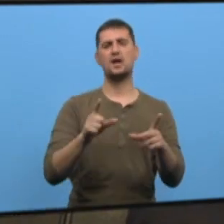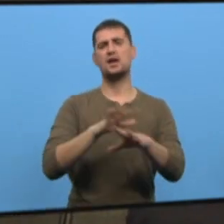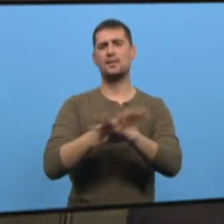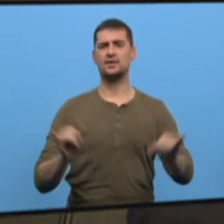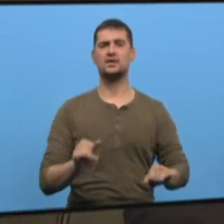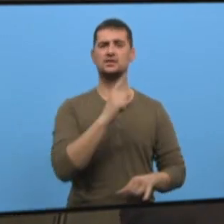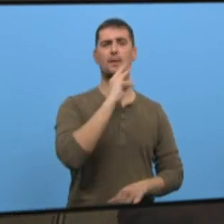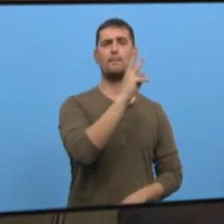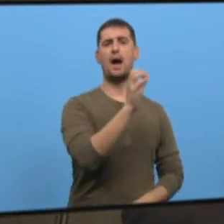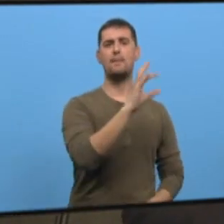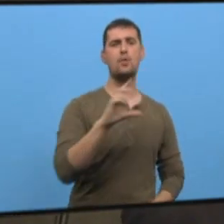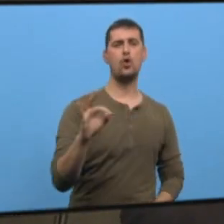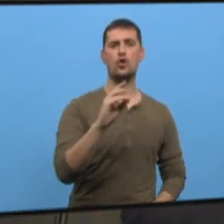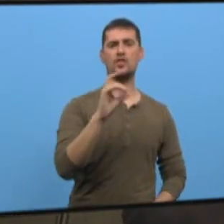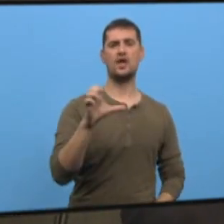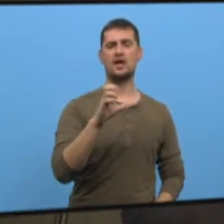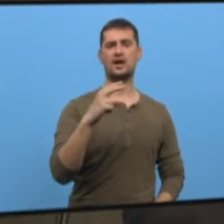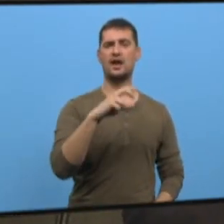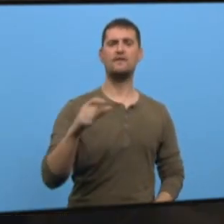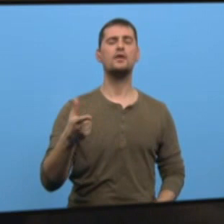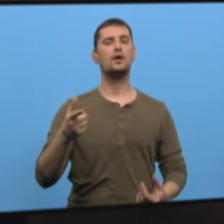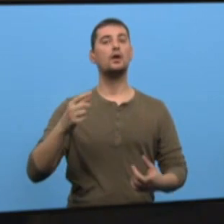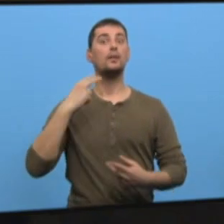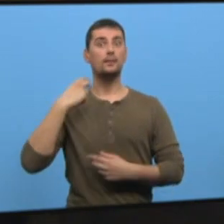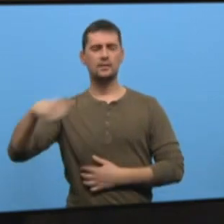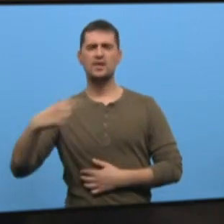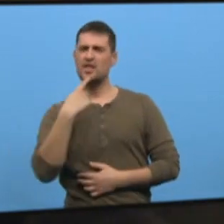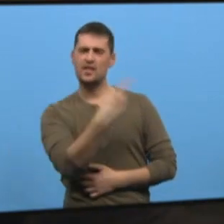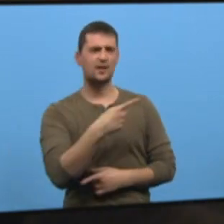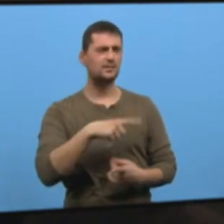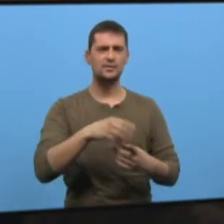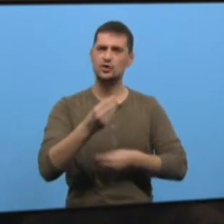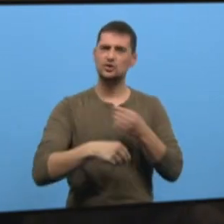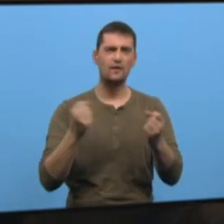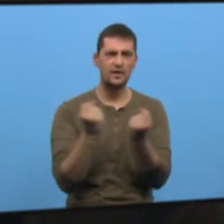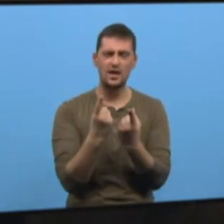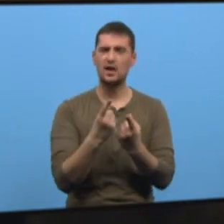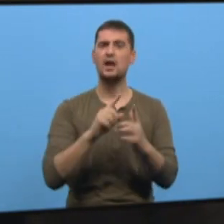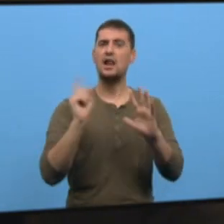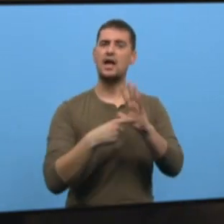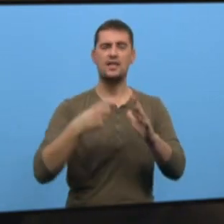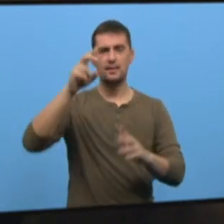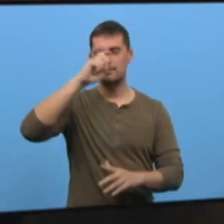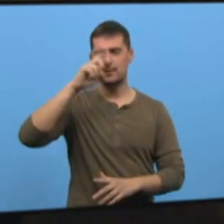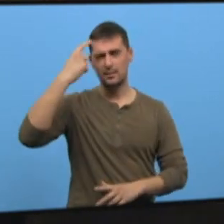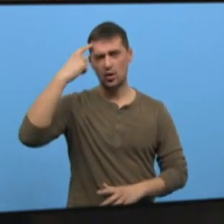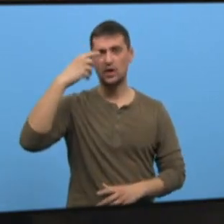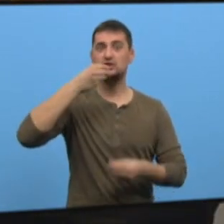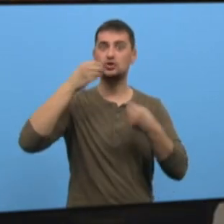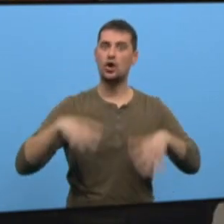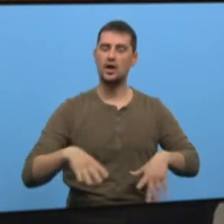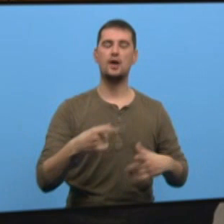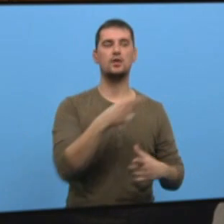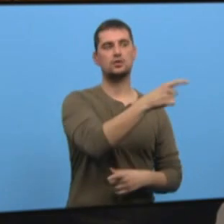gre Gómez besteiro transmiti aa preocupación la falta de aplicación ley de memoria histórica e solicit que ao esa goberno